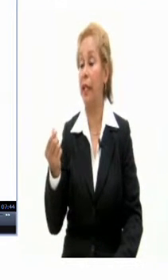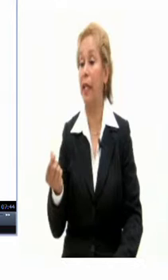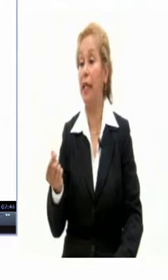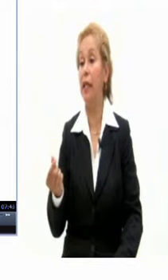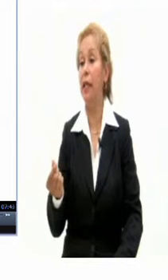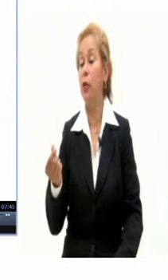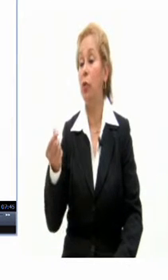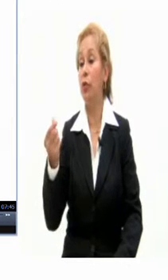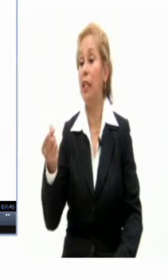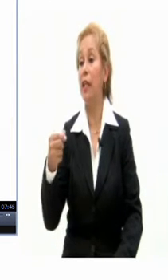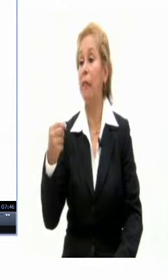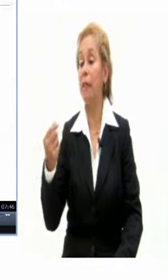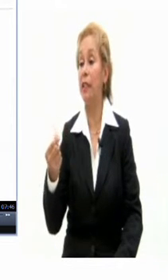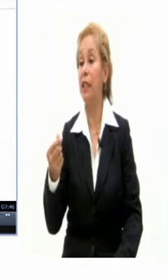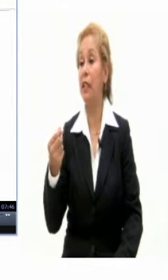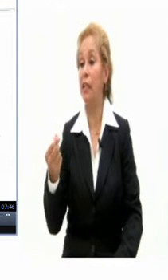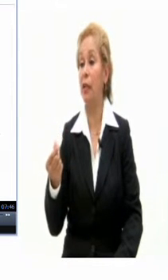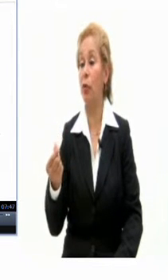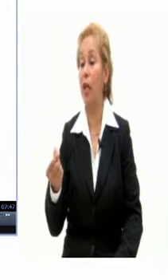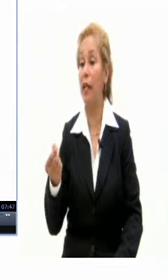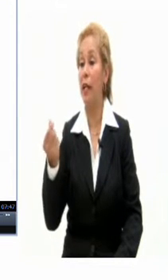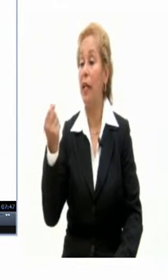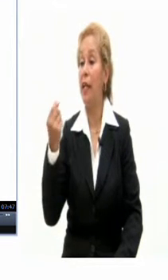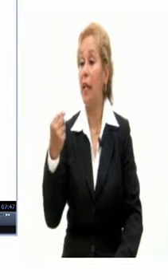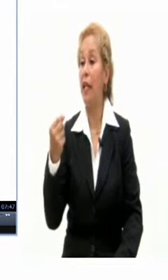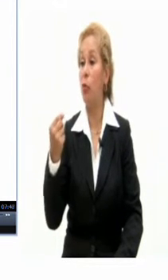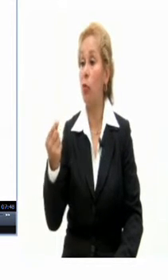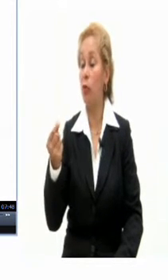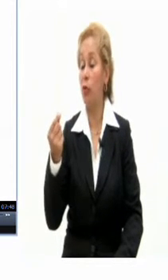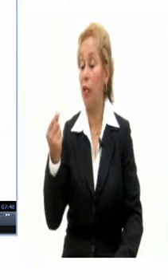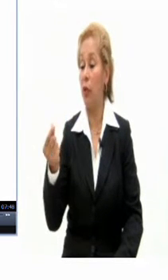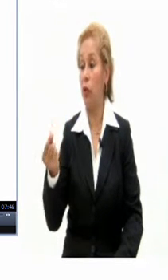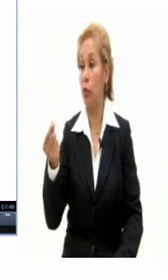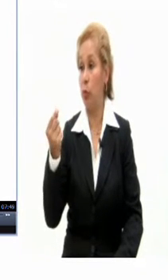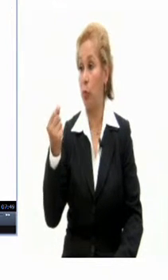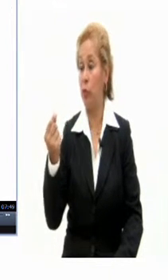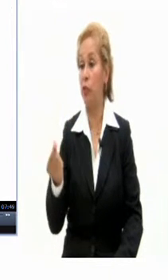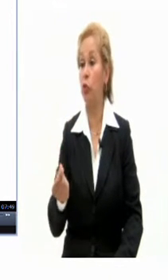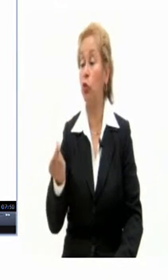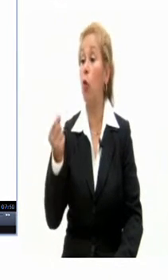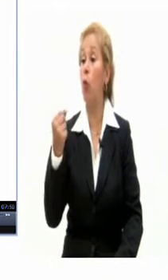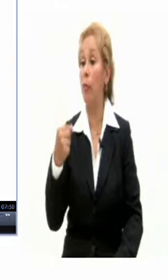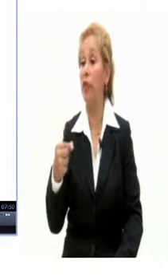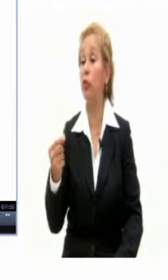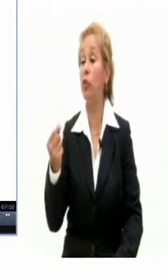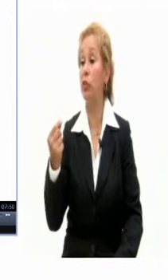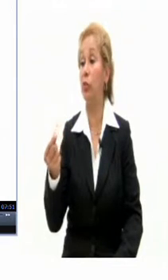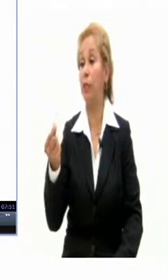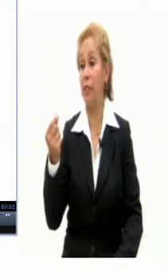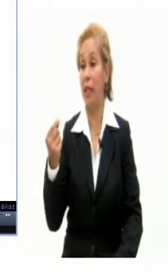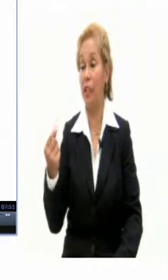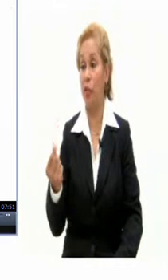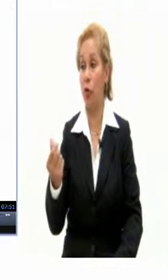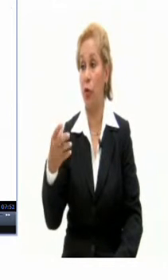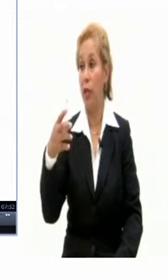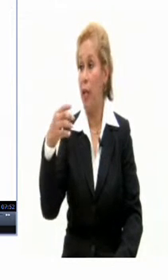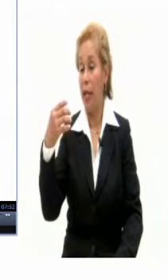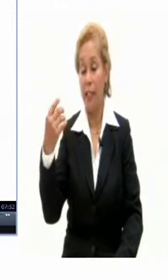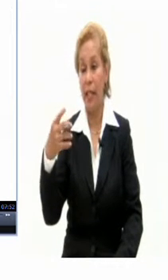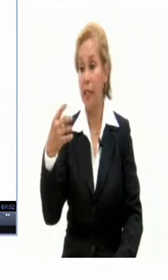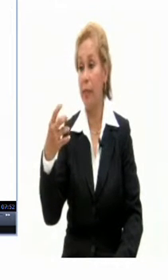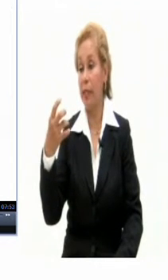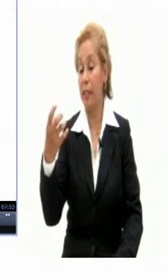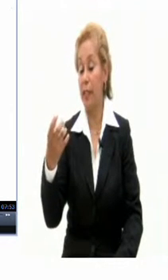a partir de aquí ustedes ya empiecen a desarrollar cada uno de los procesos o momentos de su